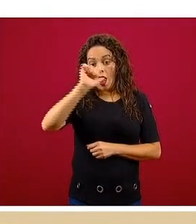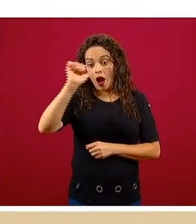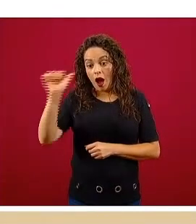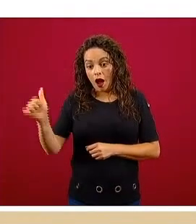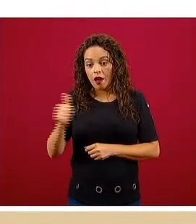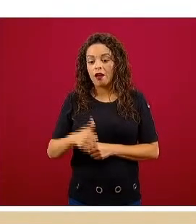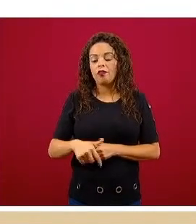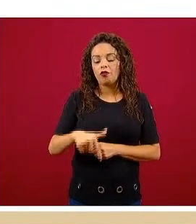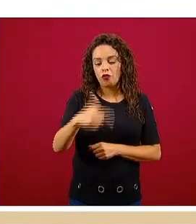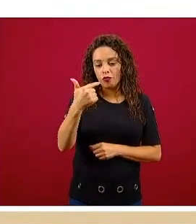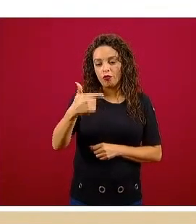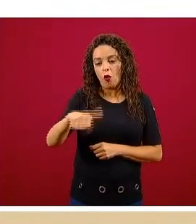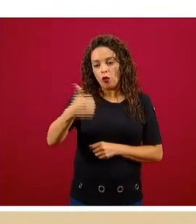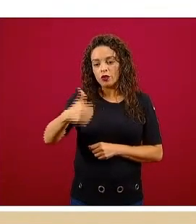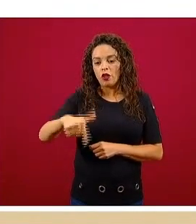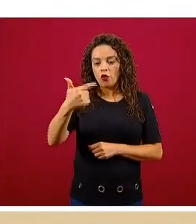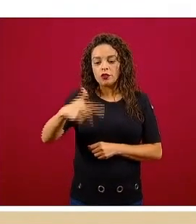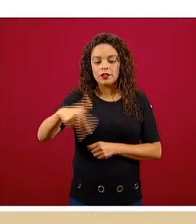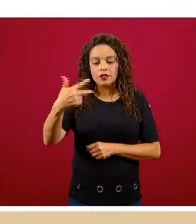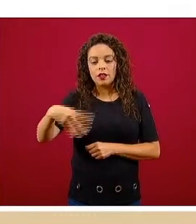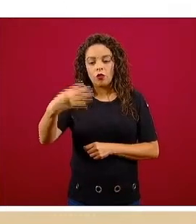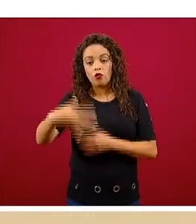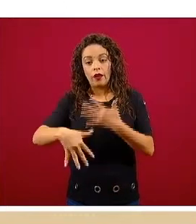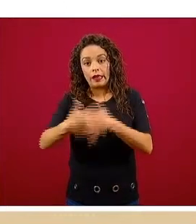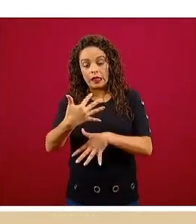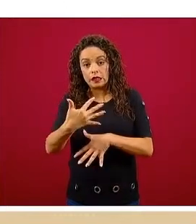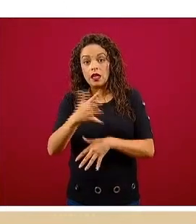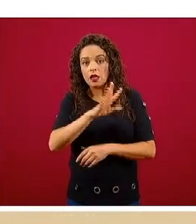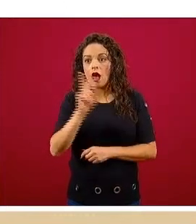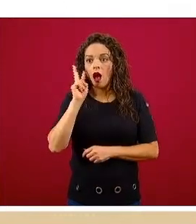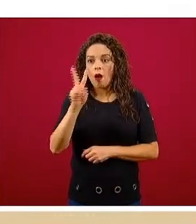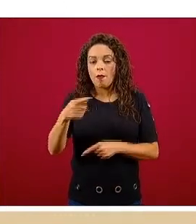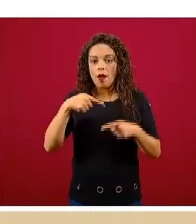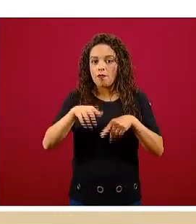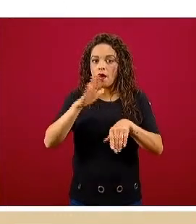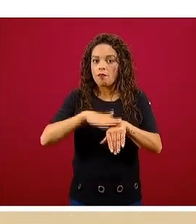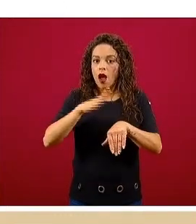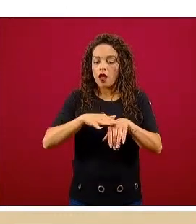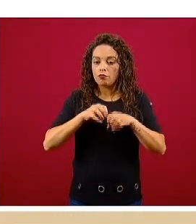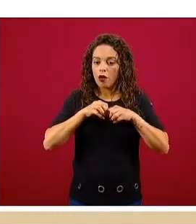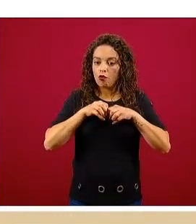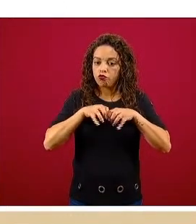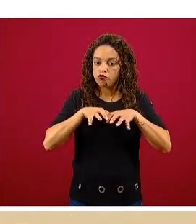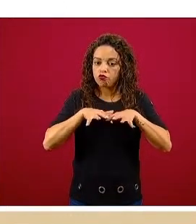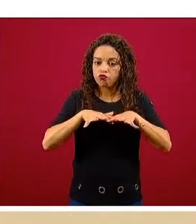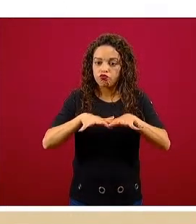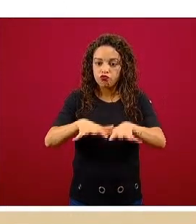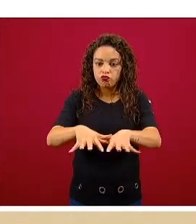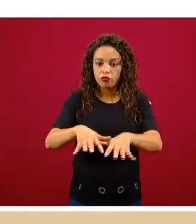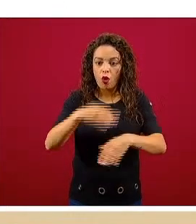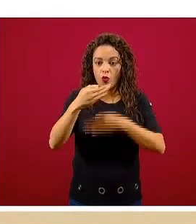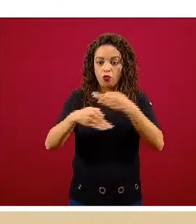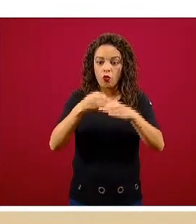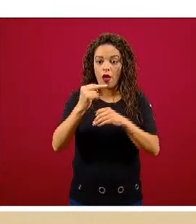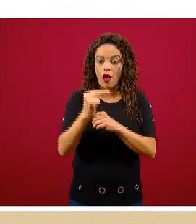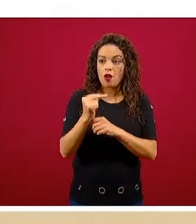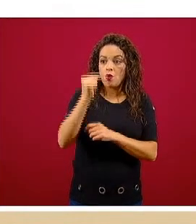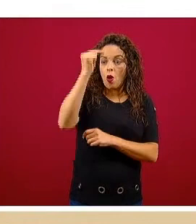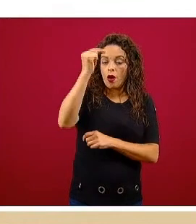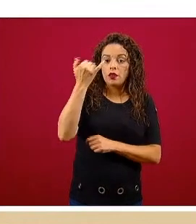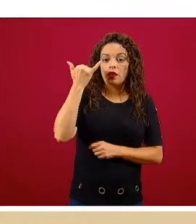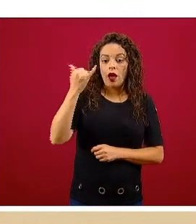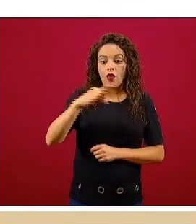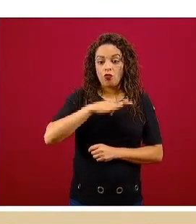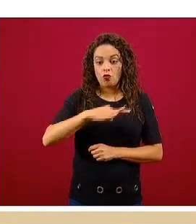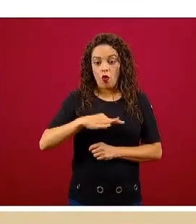conurbada de la Ciudad de México, aunque ya para la semana 15 vemos ya dispersión prácticamente en toda la zona norte, así como en el Valle de